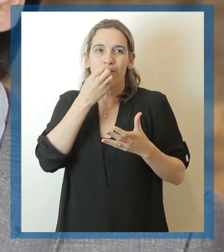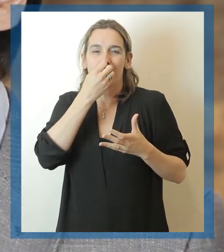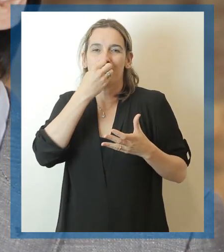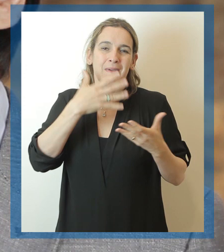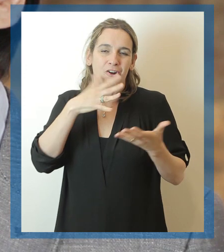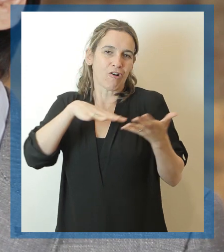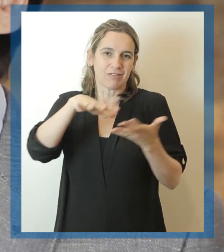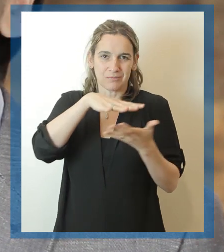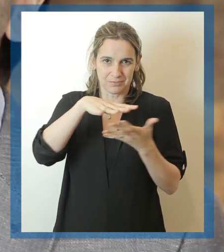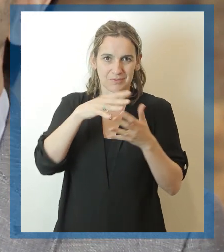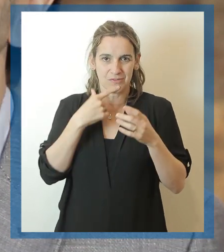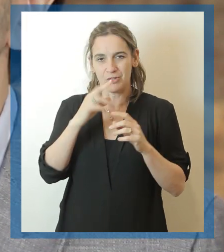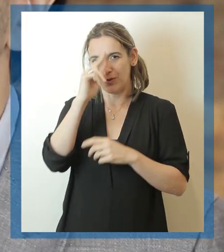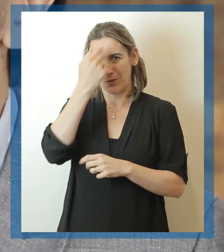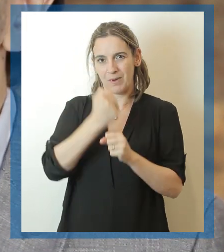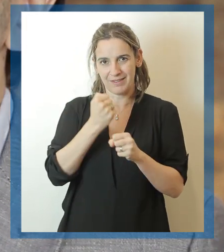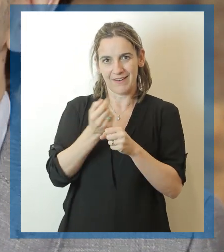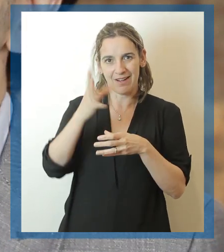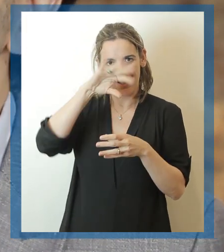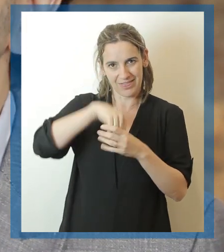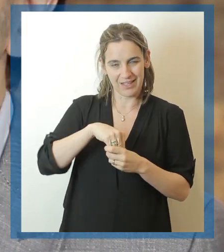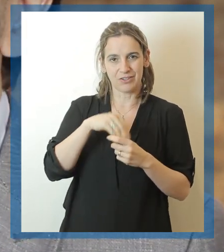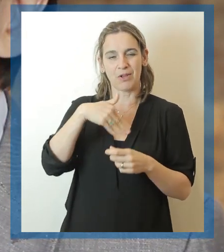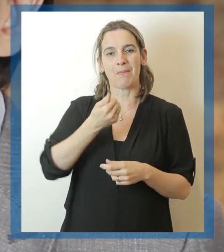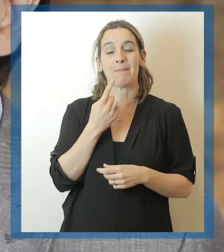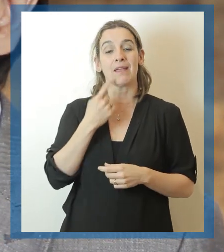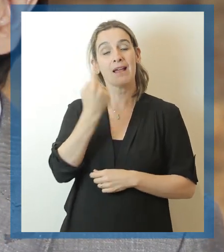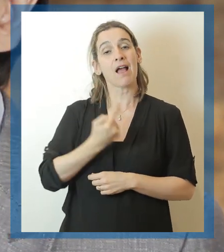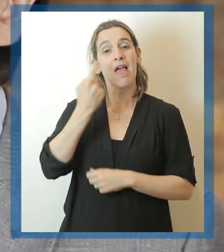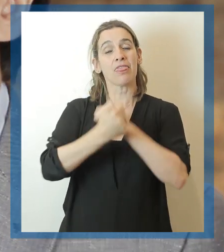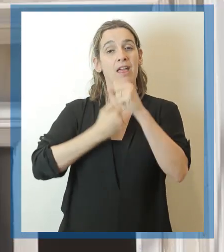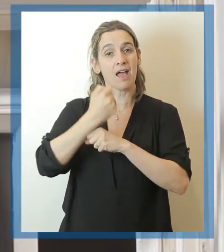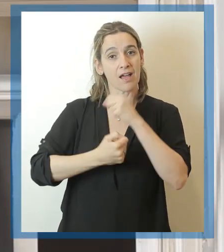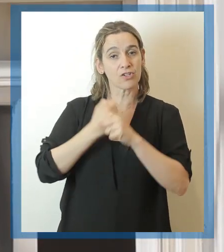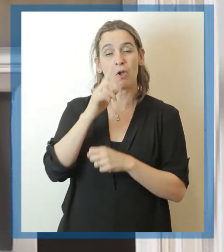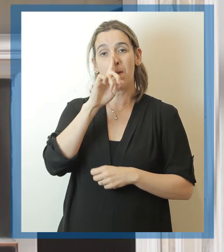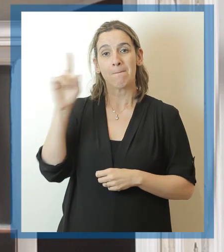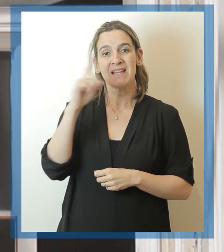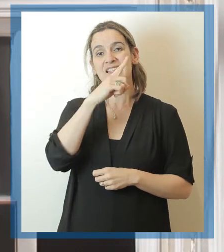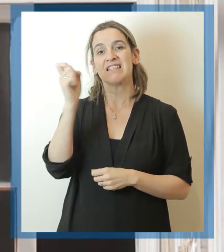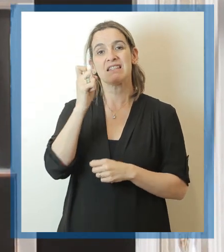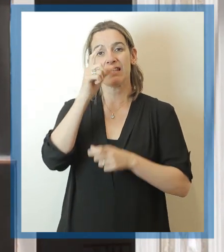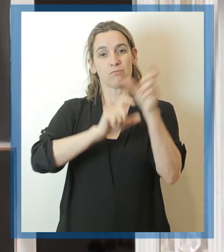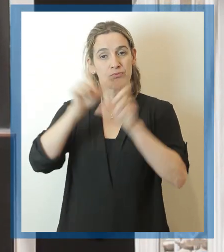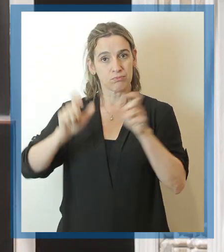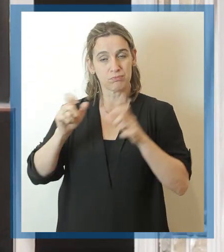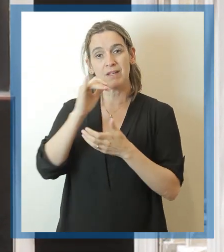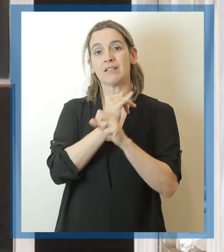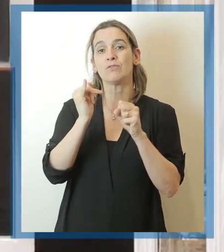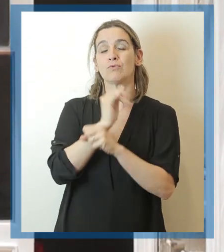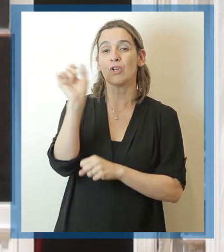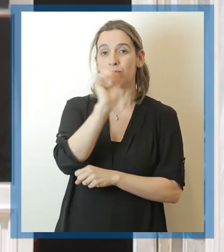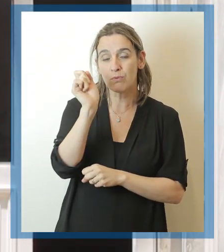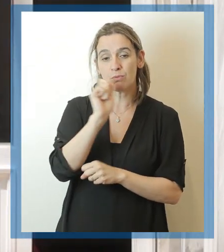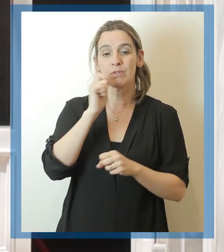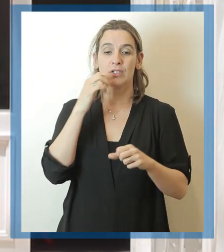parte, si ustedes quieren, sustancial, ¿no?, de lo que pasa con Uruguay Trabaja dentro del MAPPI. Cada año se realizan unas 1.100